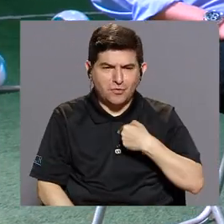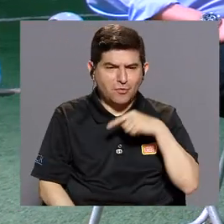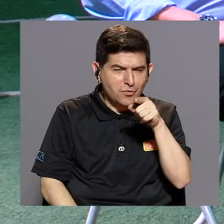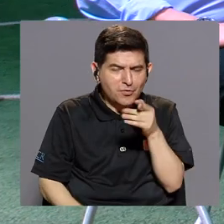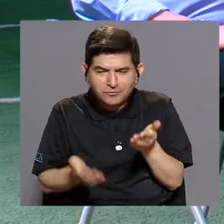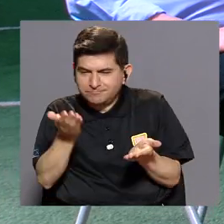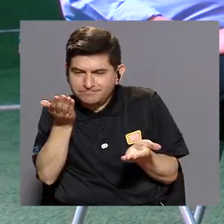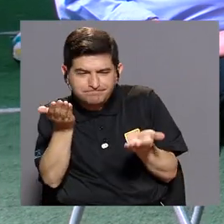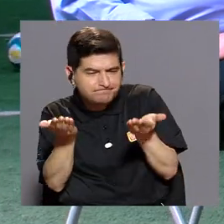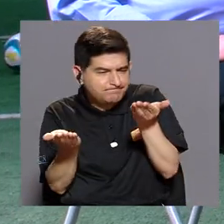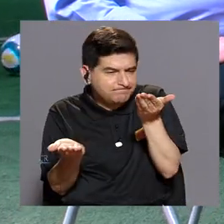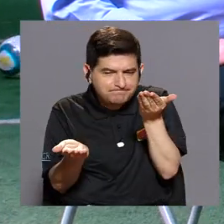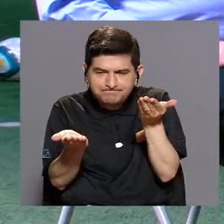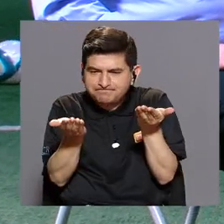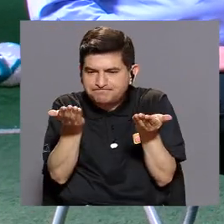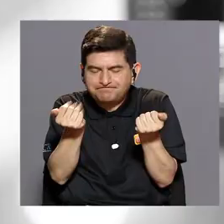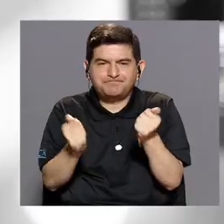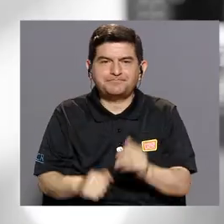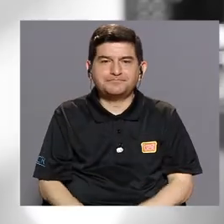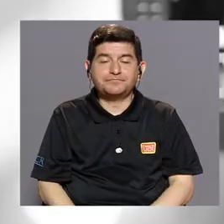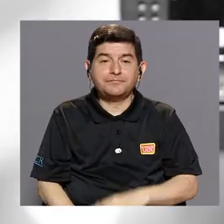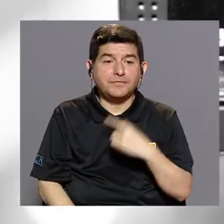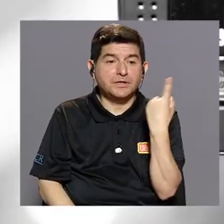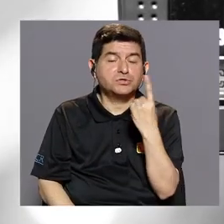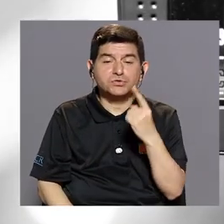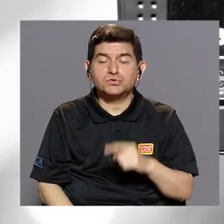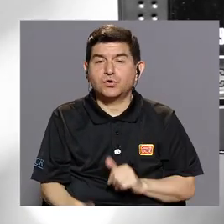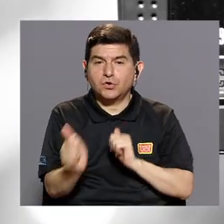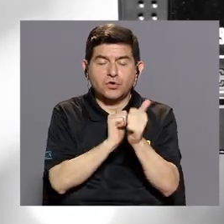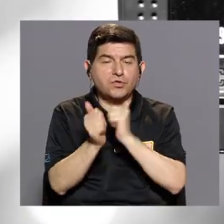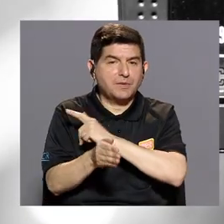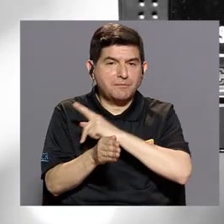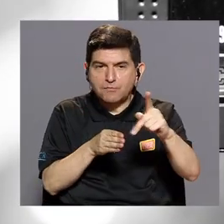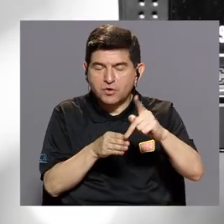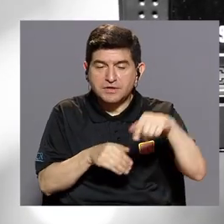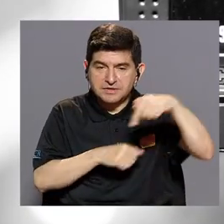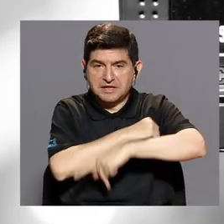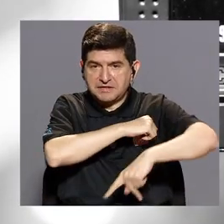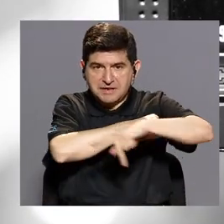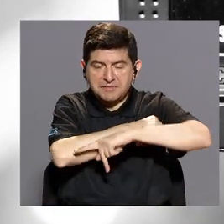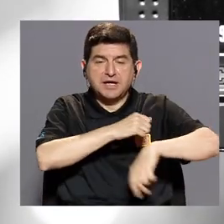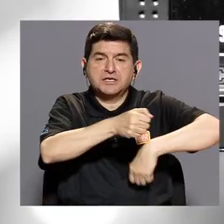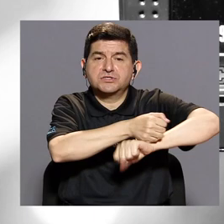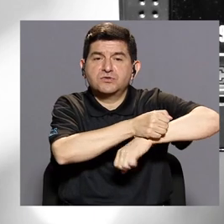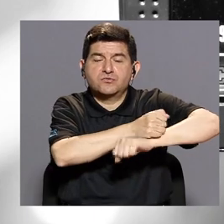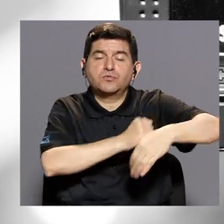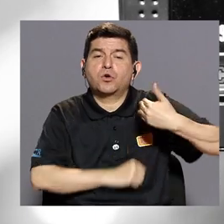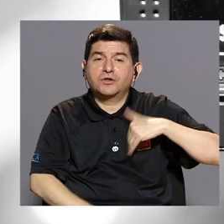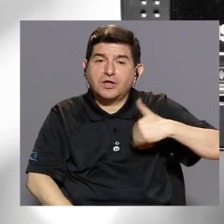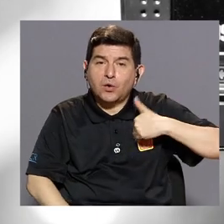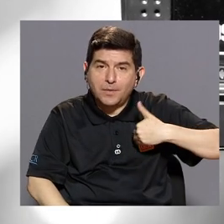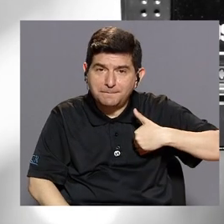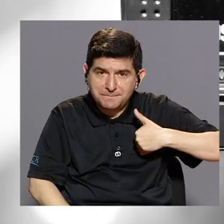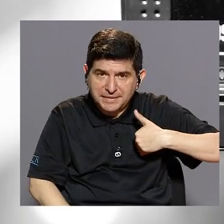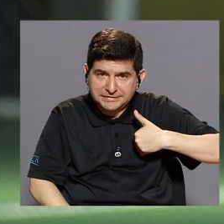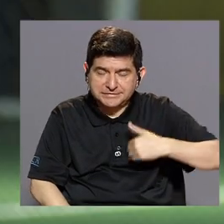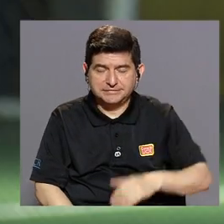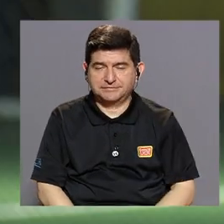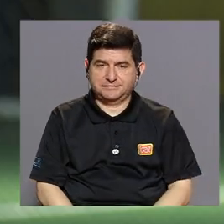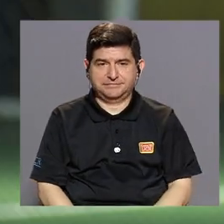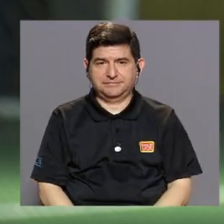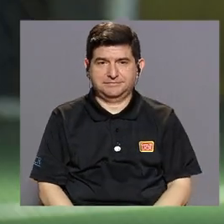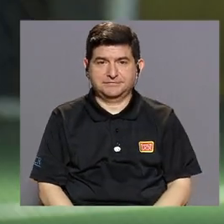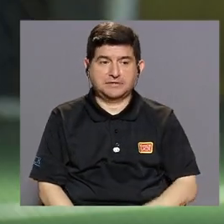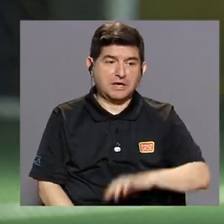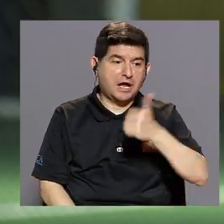de estar en esa balanza, ¿verdad? El único deporte profesional en este país es el fútbol que practican los hombres, ¿verdad? Entonces